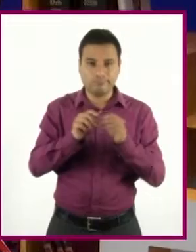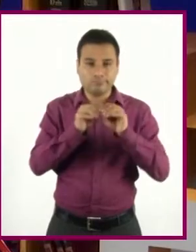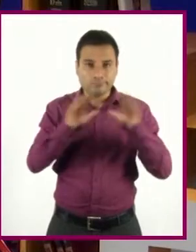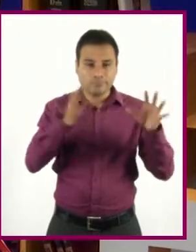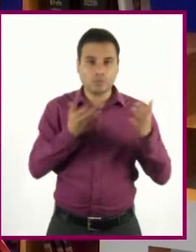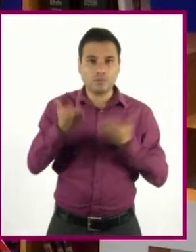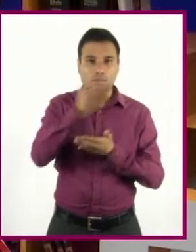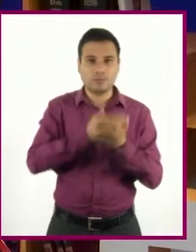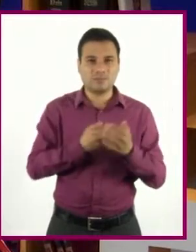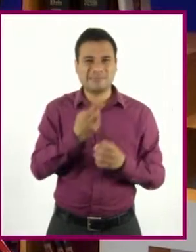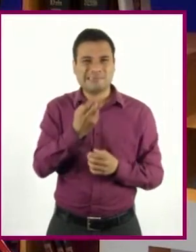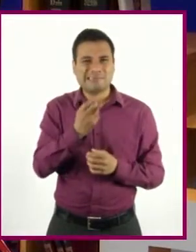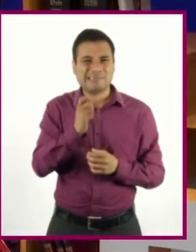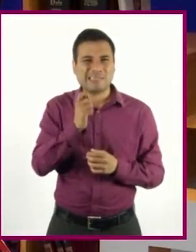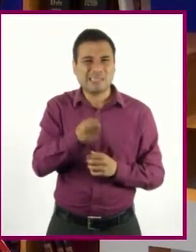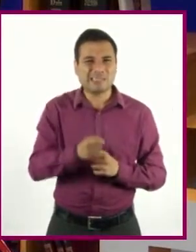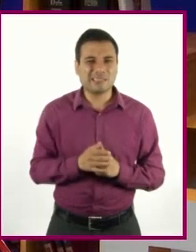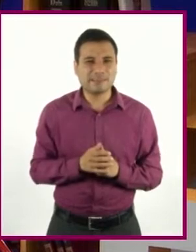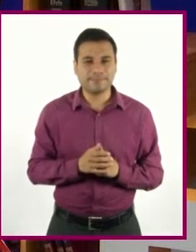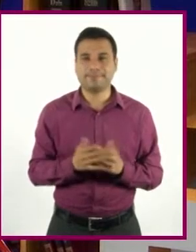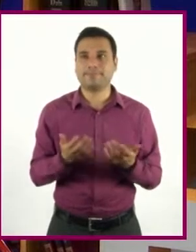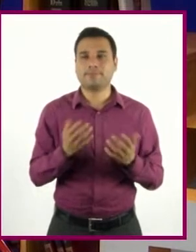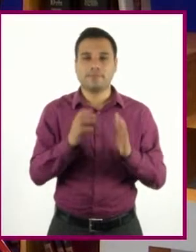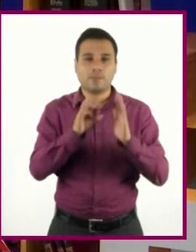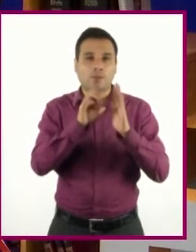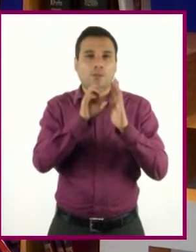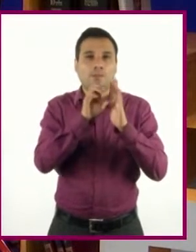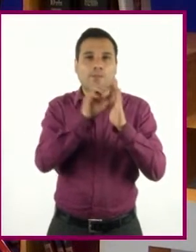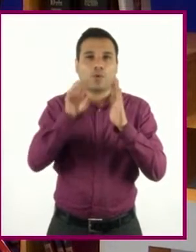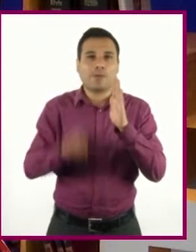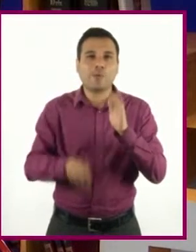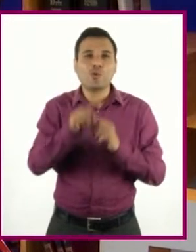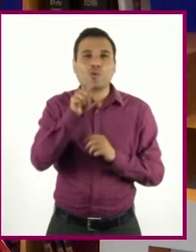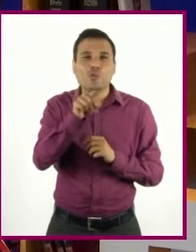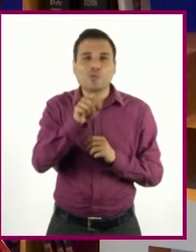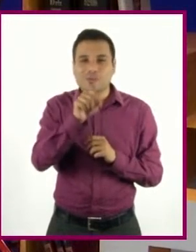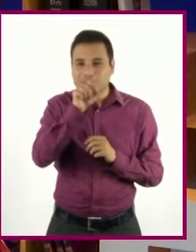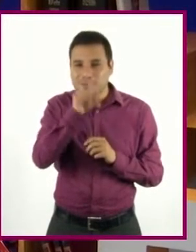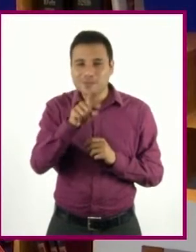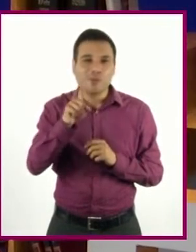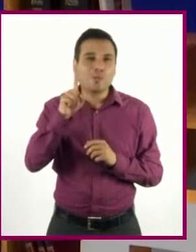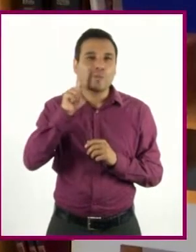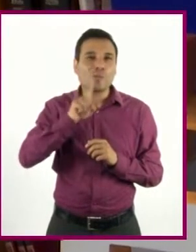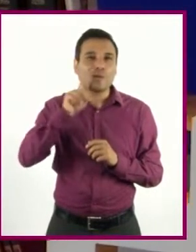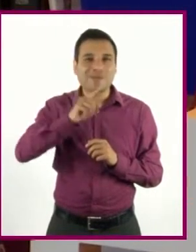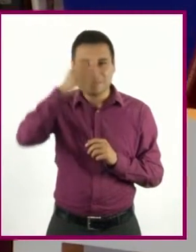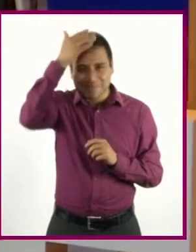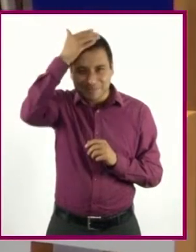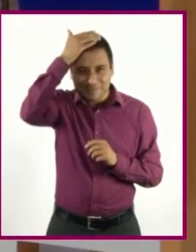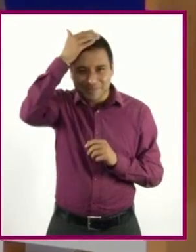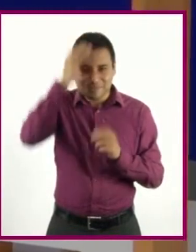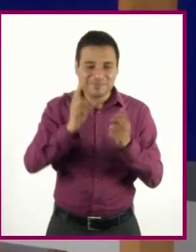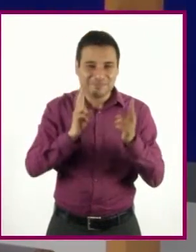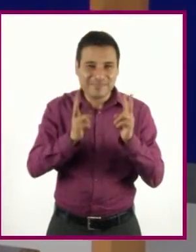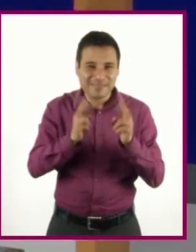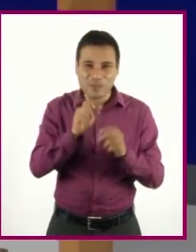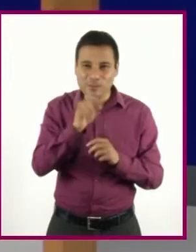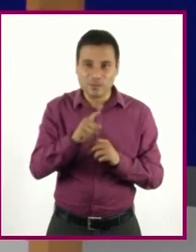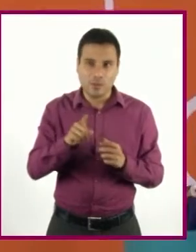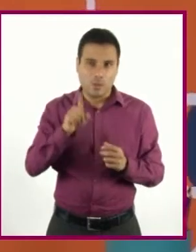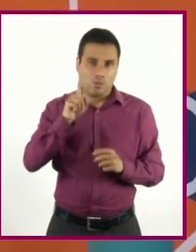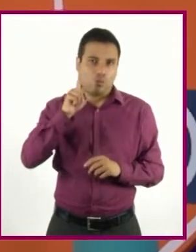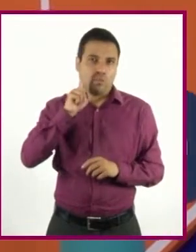profesor. Es similar a lo que sucede con tu vecina enfermera. Ella es una especialista en